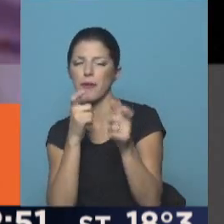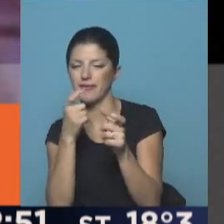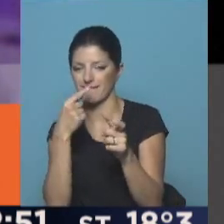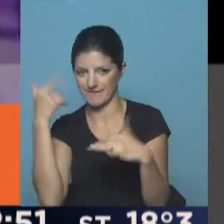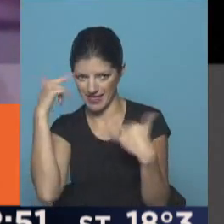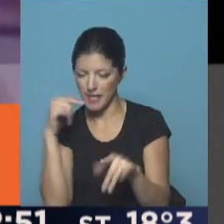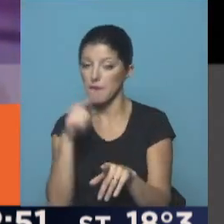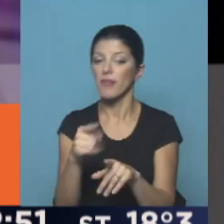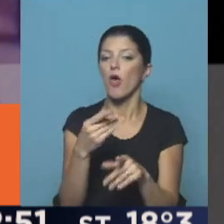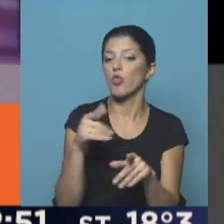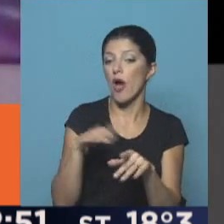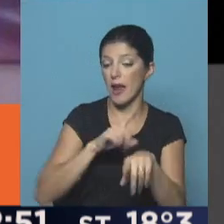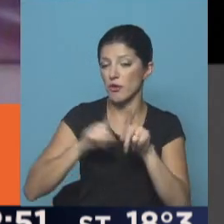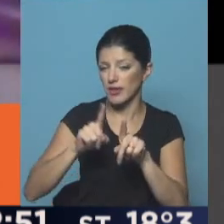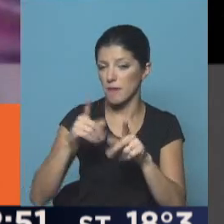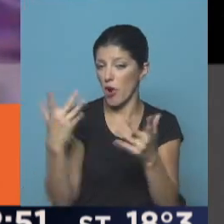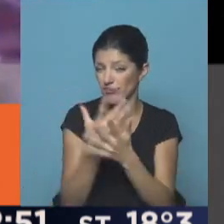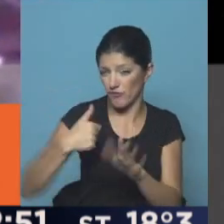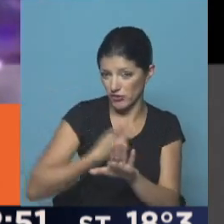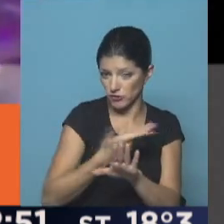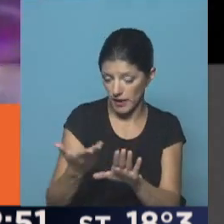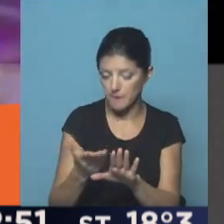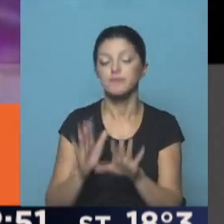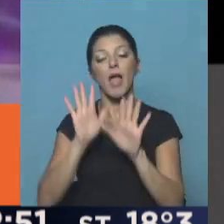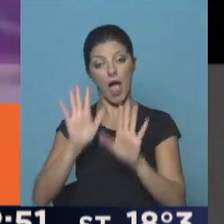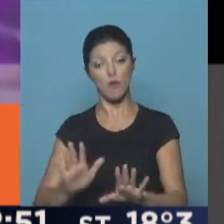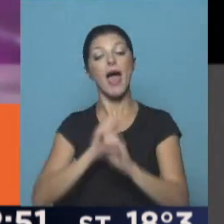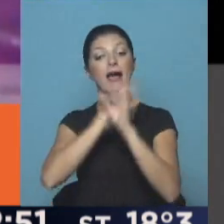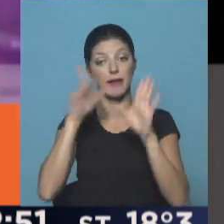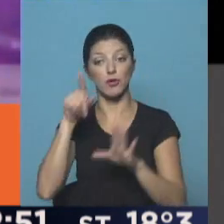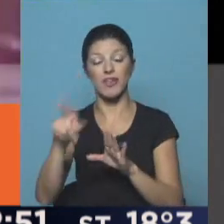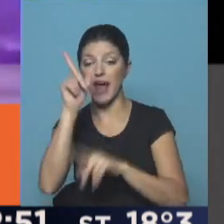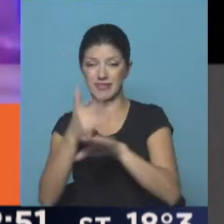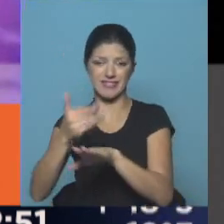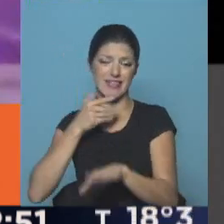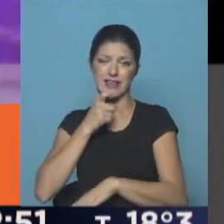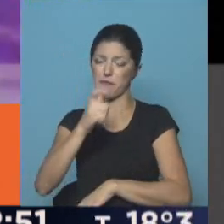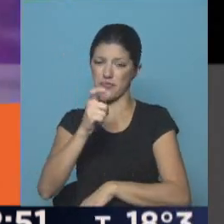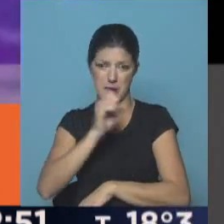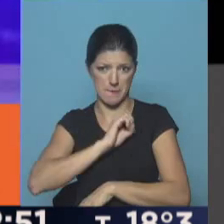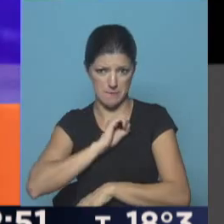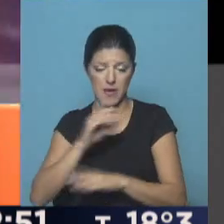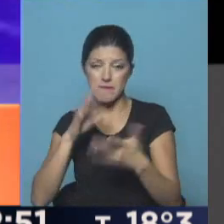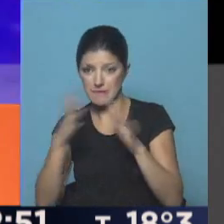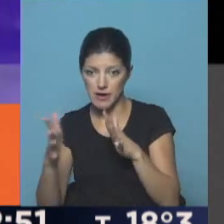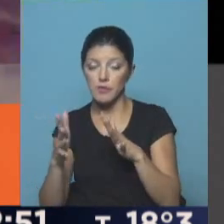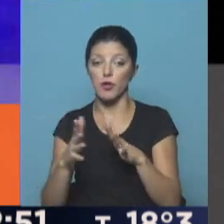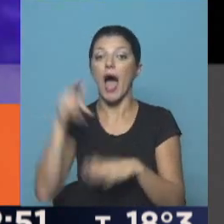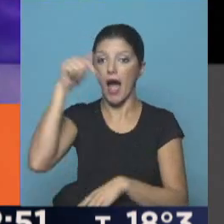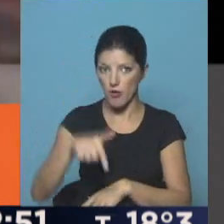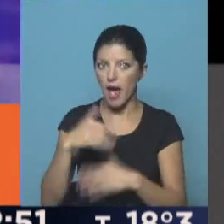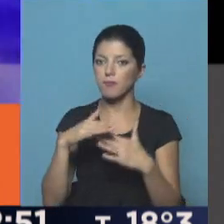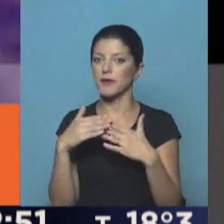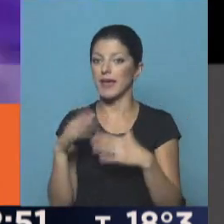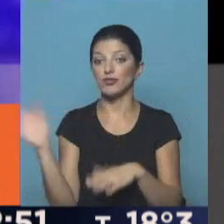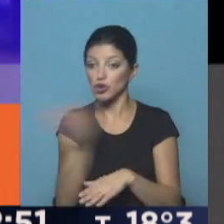esta materia, y hay que decirlo, Corbyn no siempre tuvo respuestas inteligentes durante todo su mandato. Y ahora,